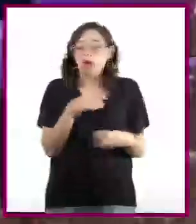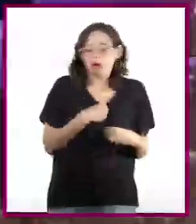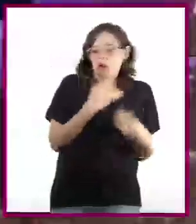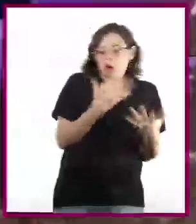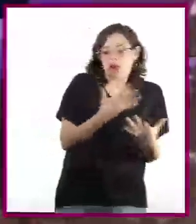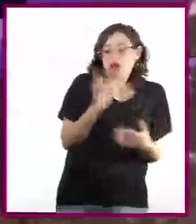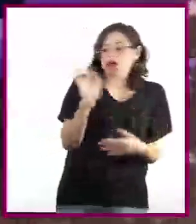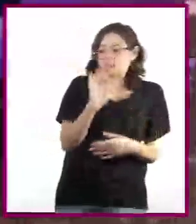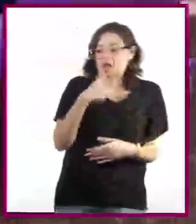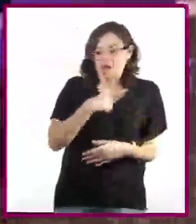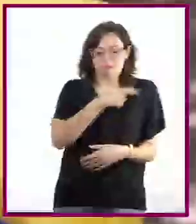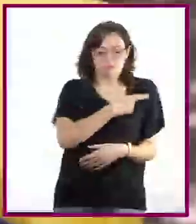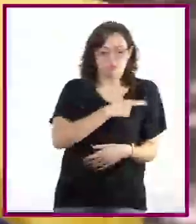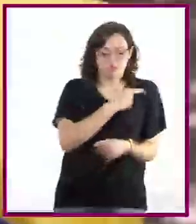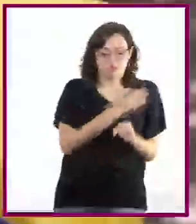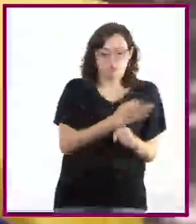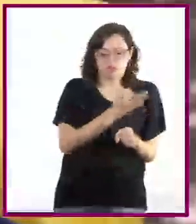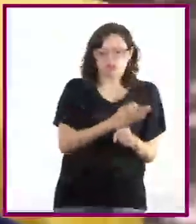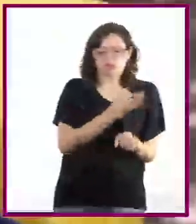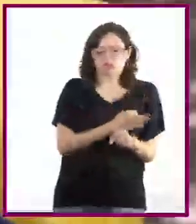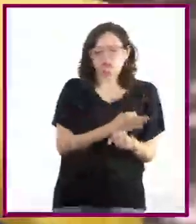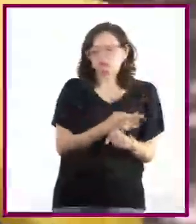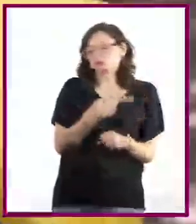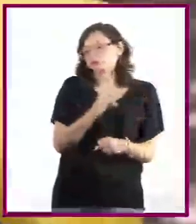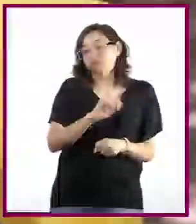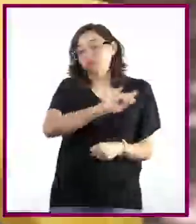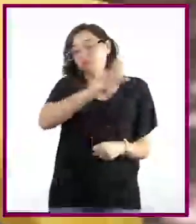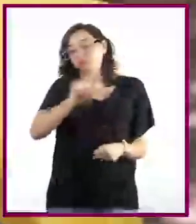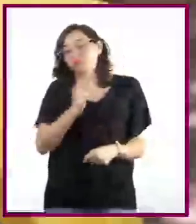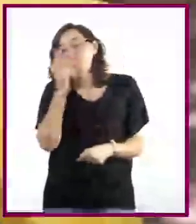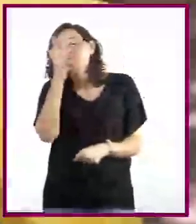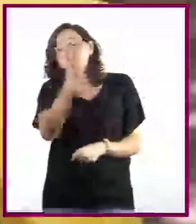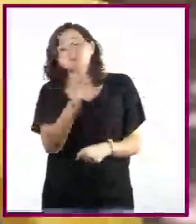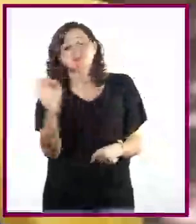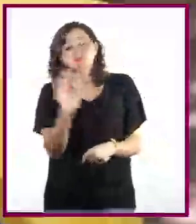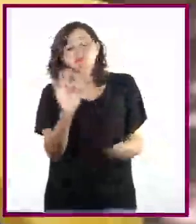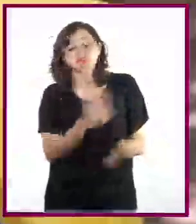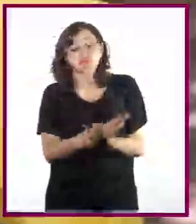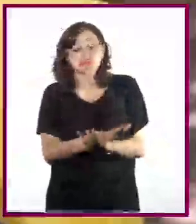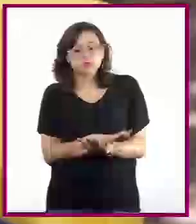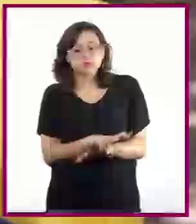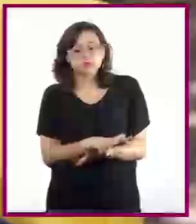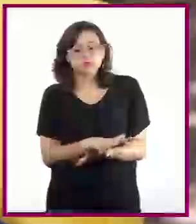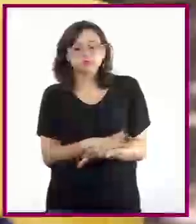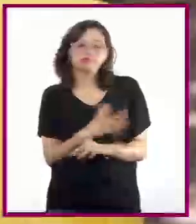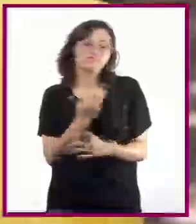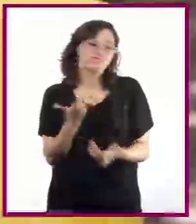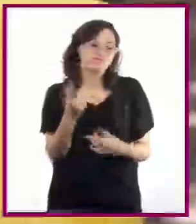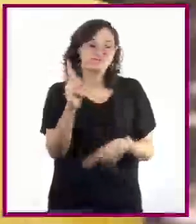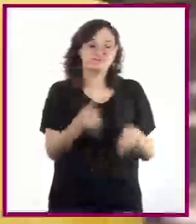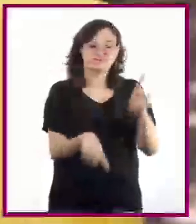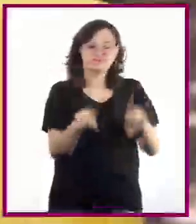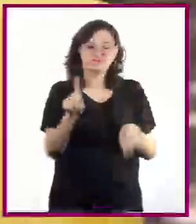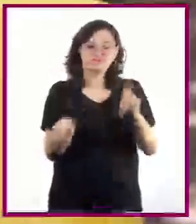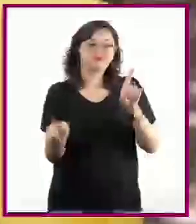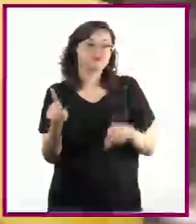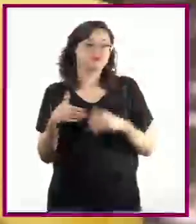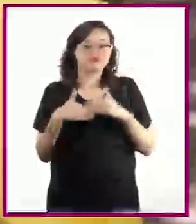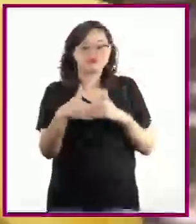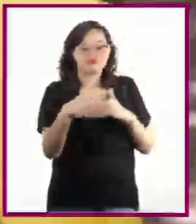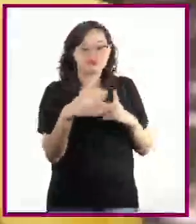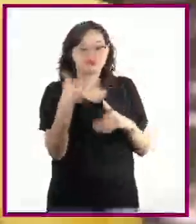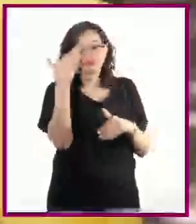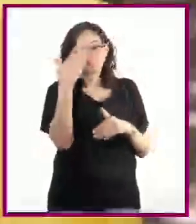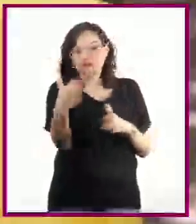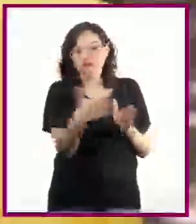pues este me puede gustar a mí ahora. Como te decía al principio, cambian mis gustos con el tiempo. Depende de lo que me haya pasado